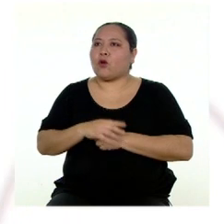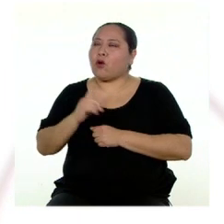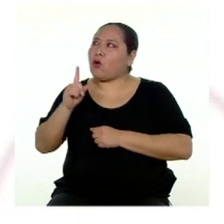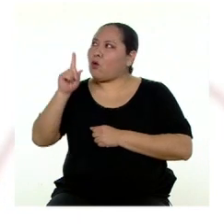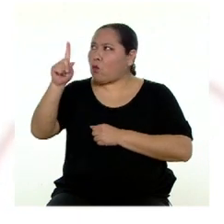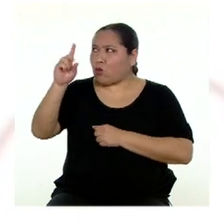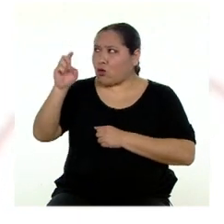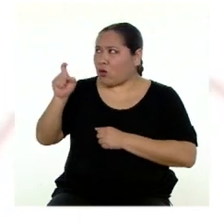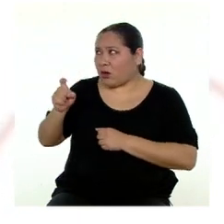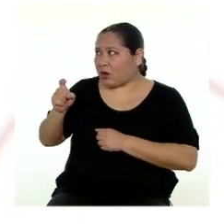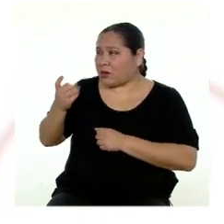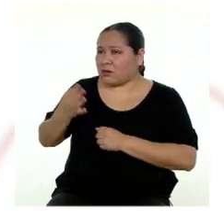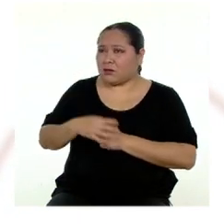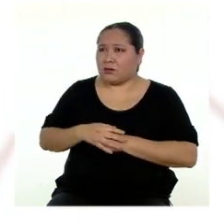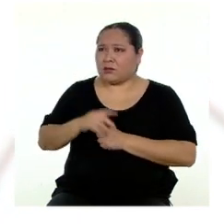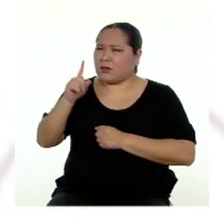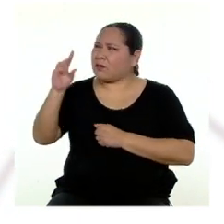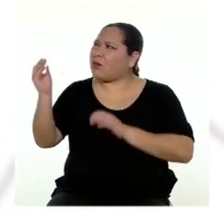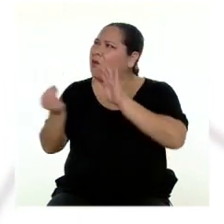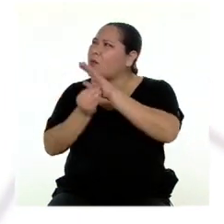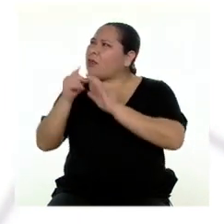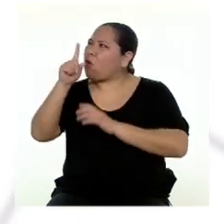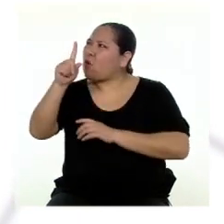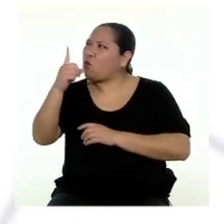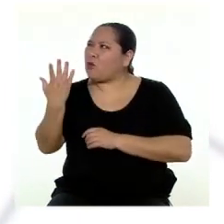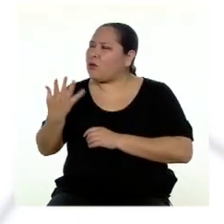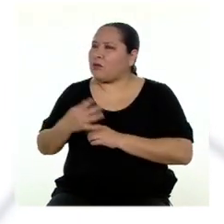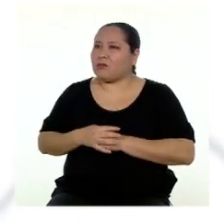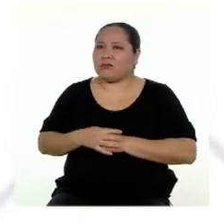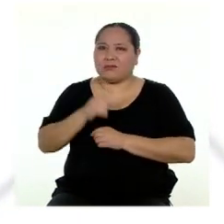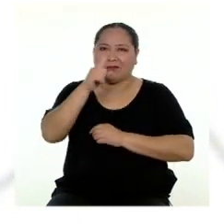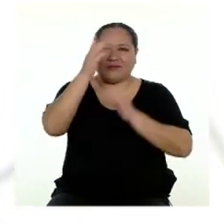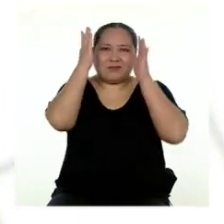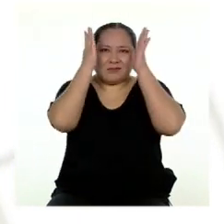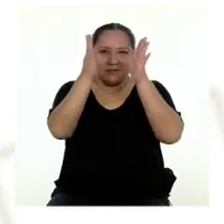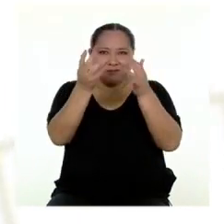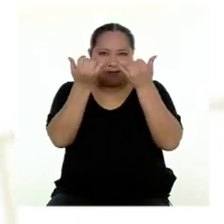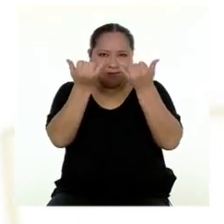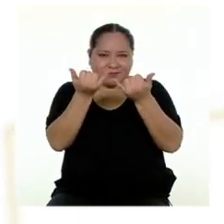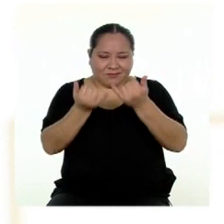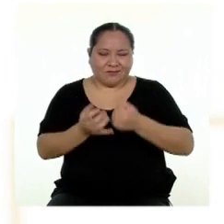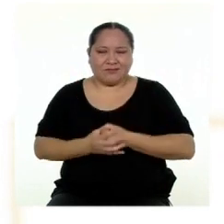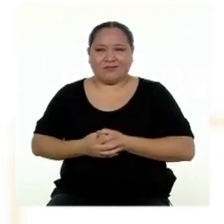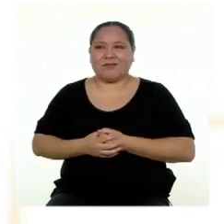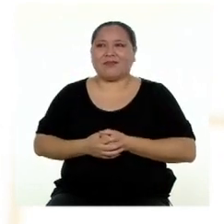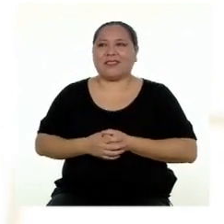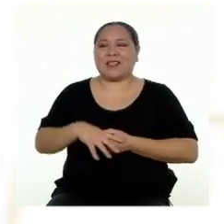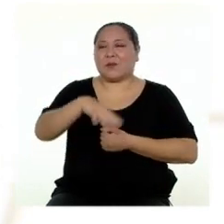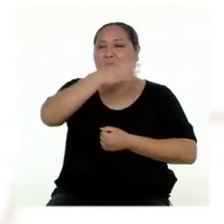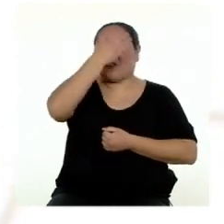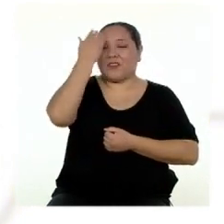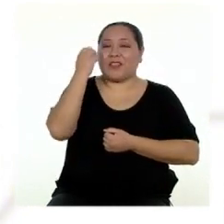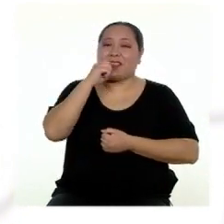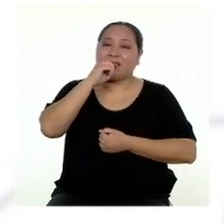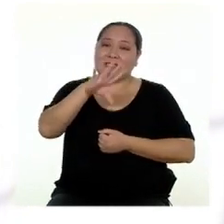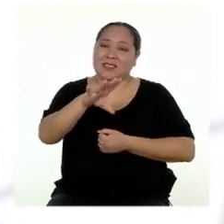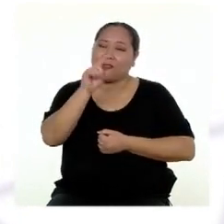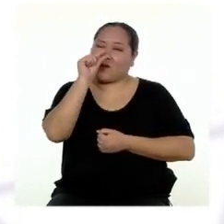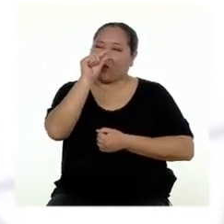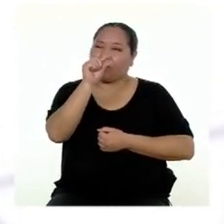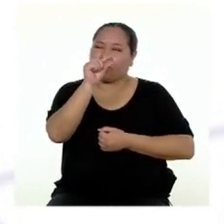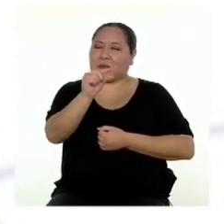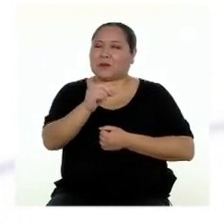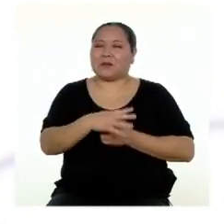1x. ¿De dónde salió ese 1x? Veo que estás muy atenta el día de hoy, Yanira. Se me olvidó mencionarte algo